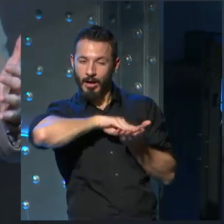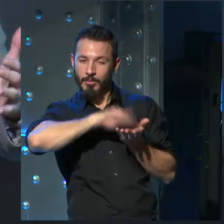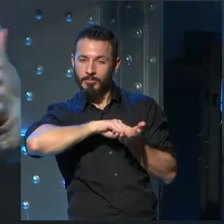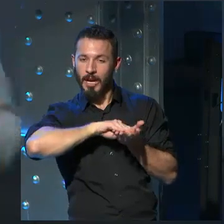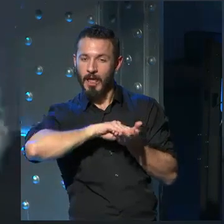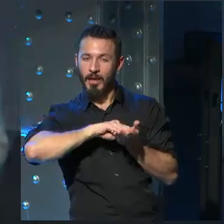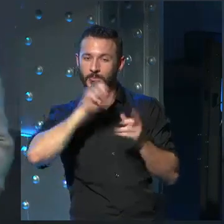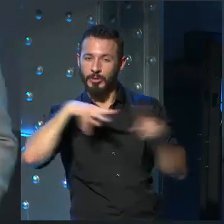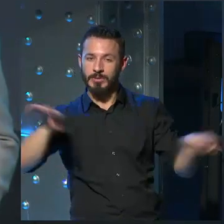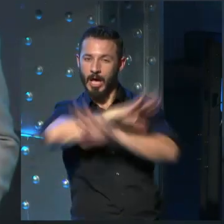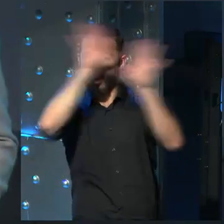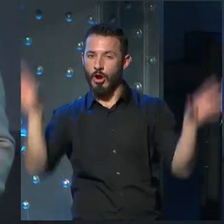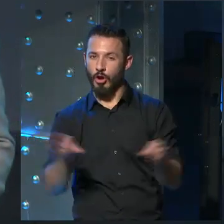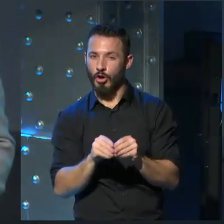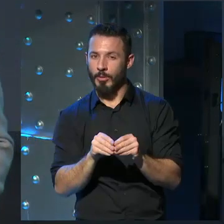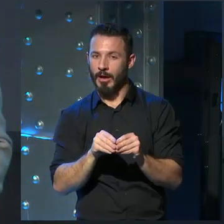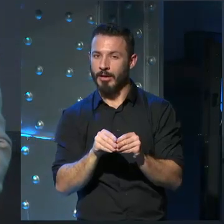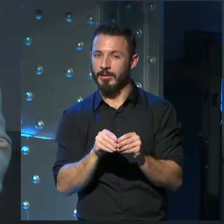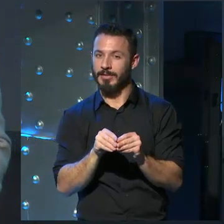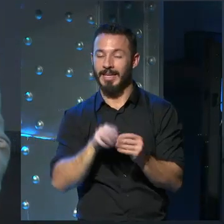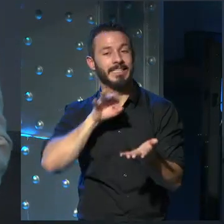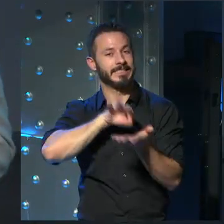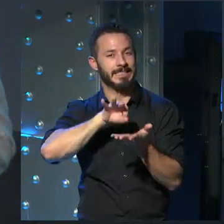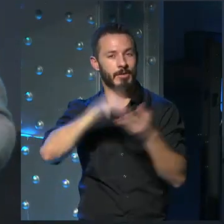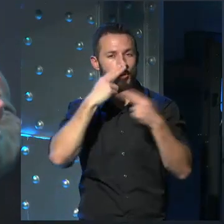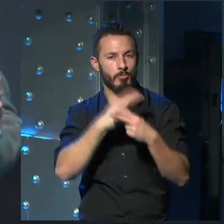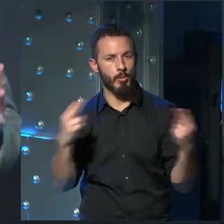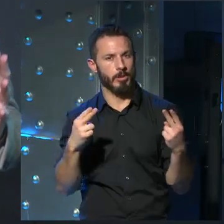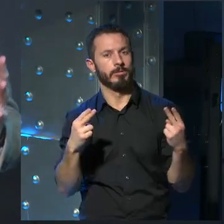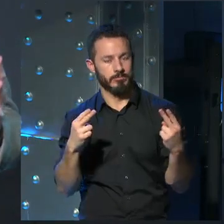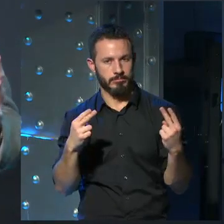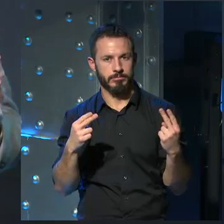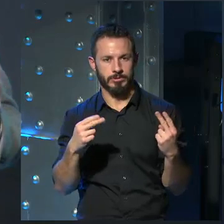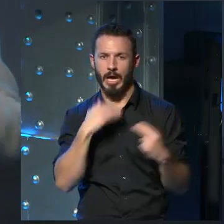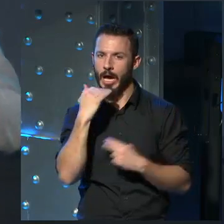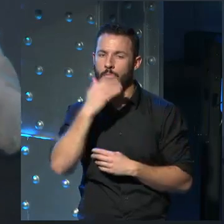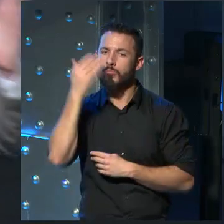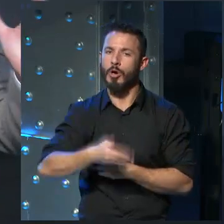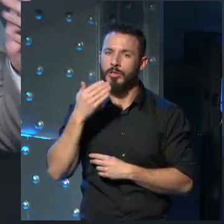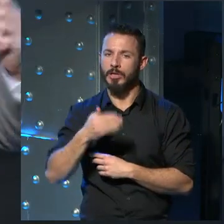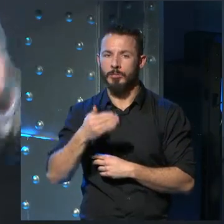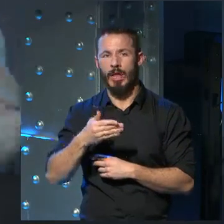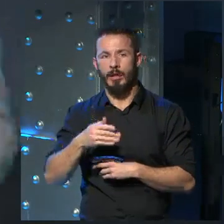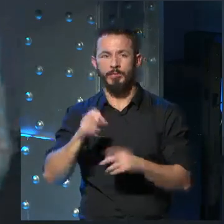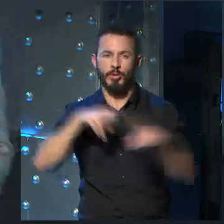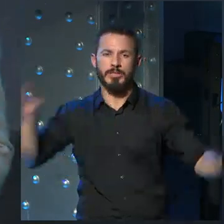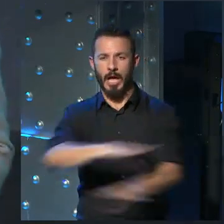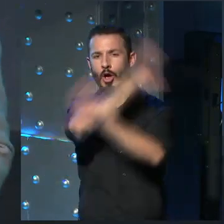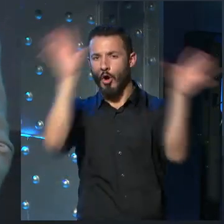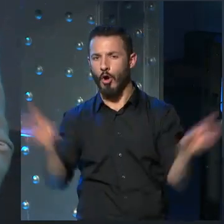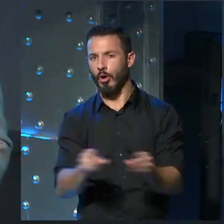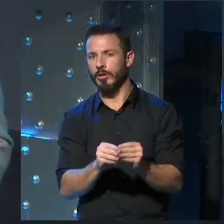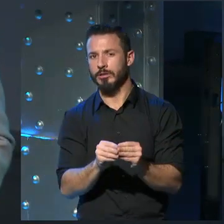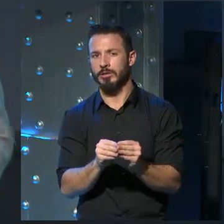visión global de lo que son los diferentes servicios públicos. Y este es un paso esencial para tener la visión holística, entendiendo que